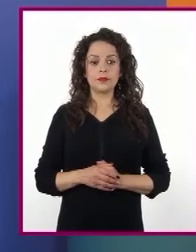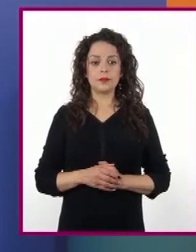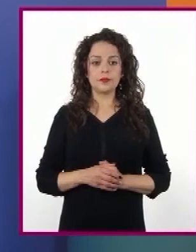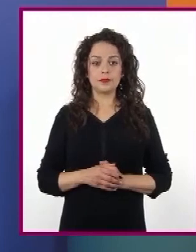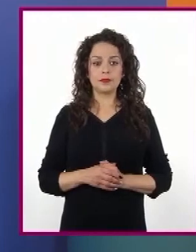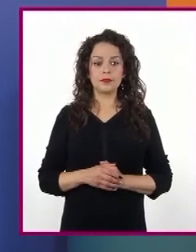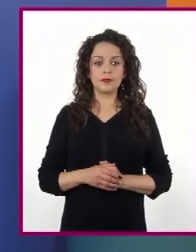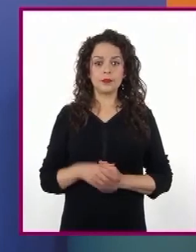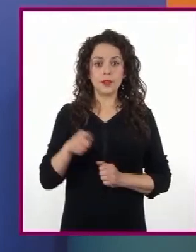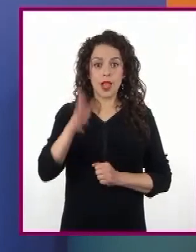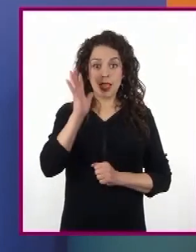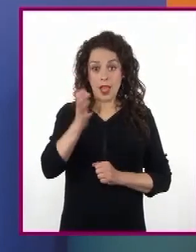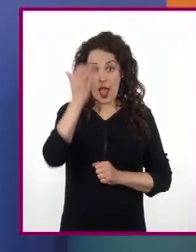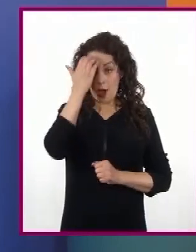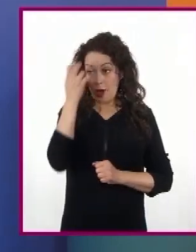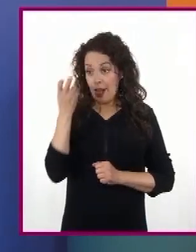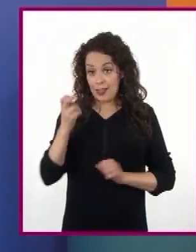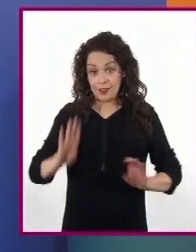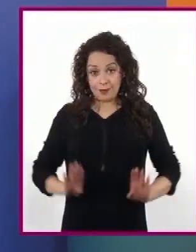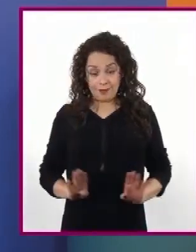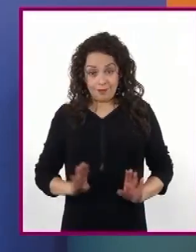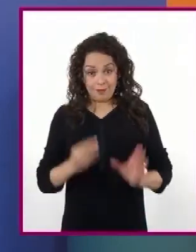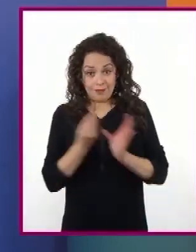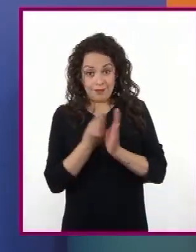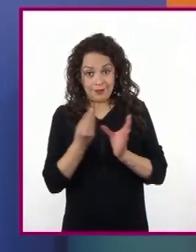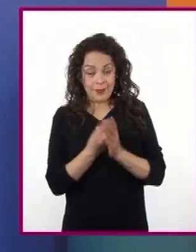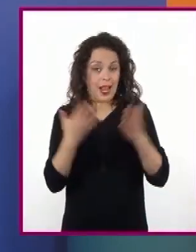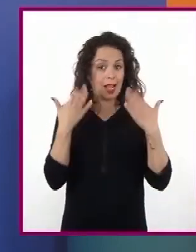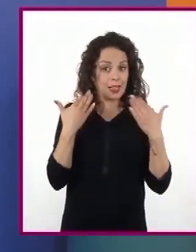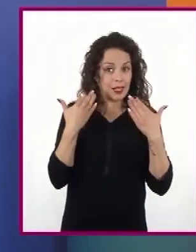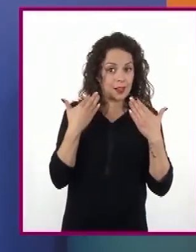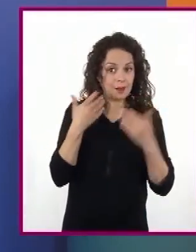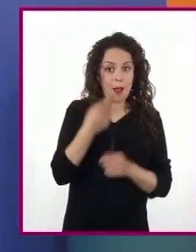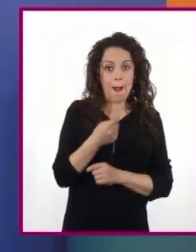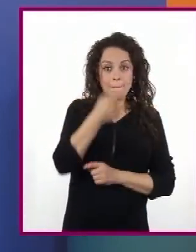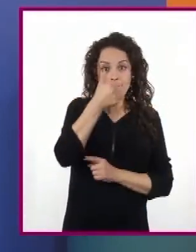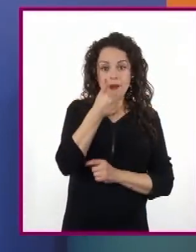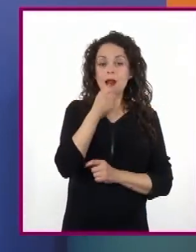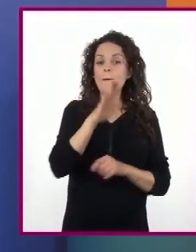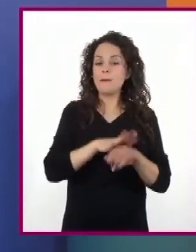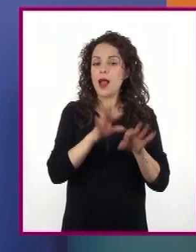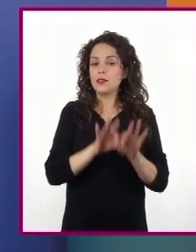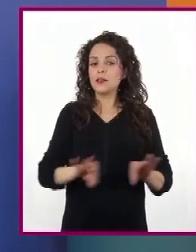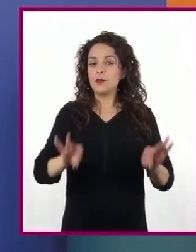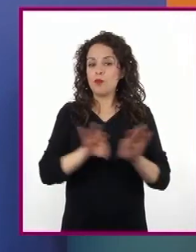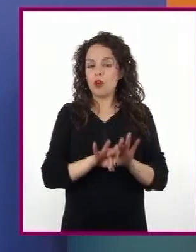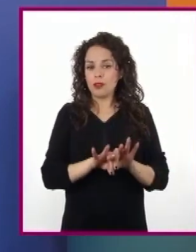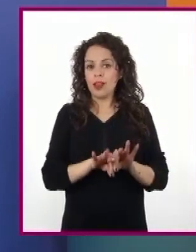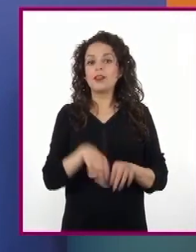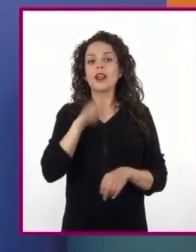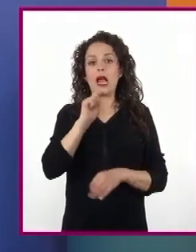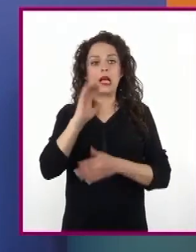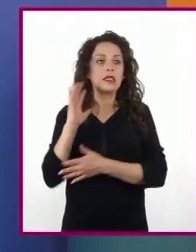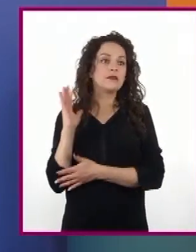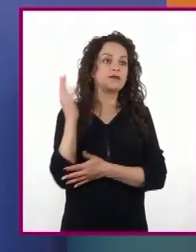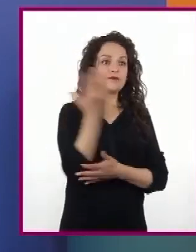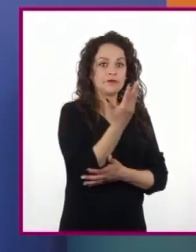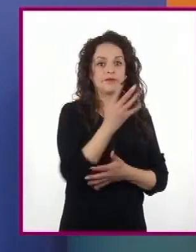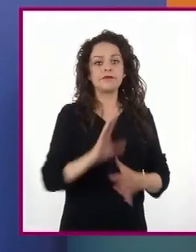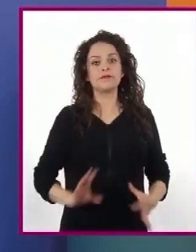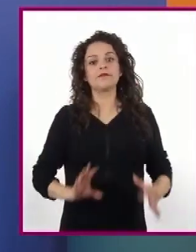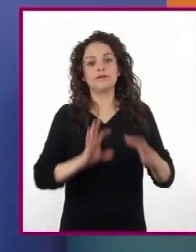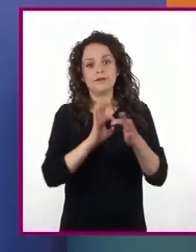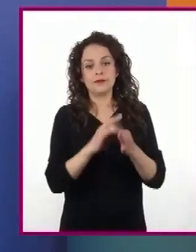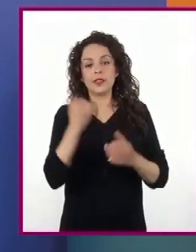Ya conocemos la clasificación de los climas, sus principales características, la vegetación que se asocia a ellos